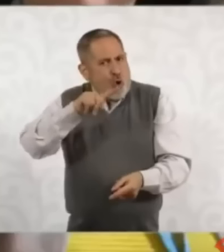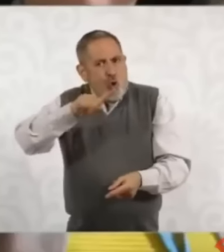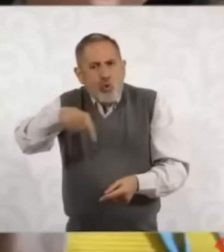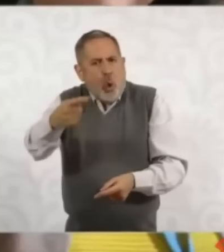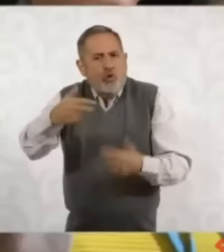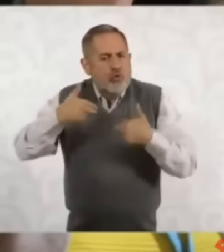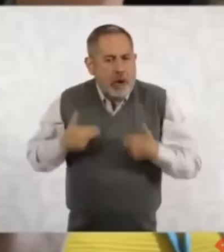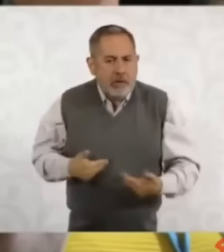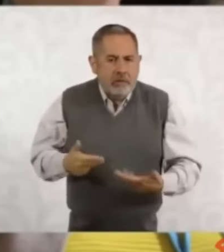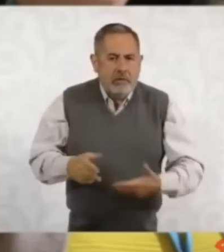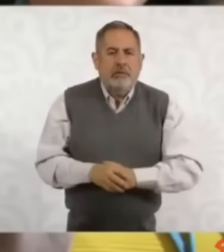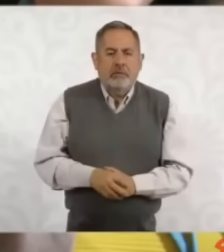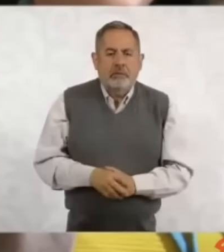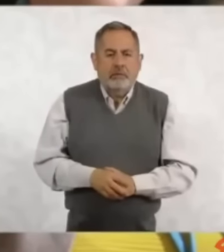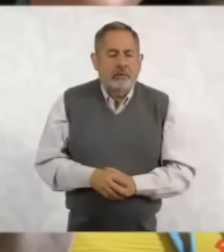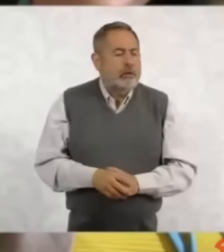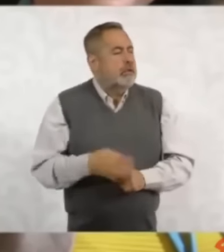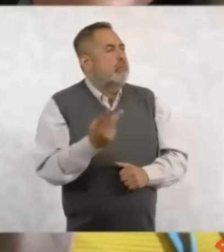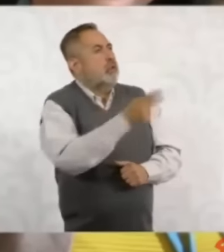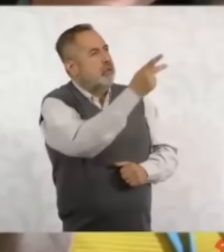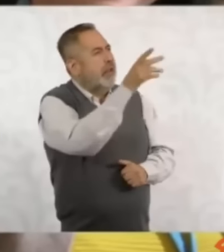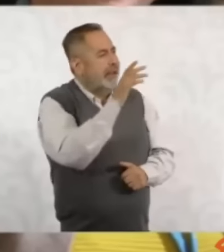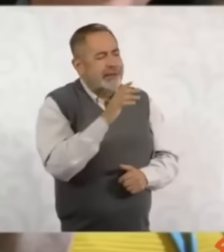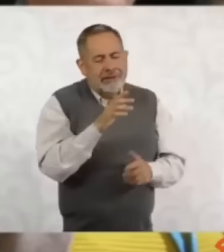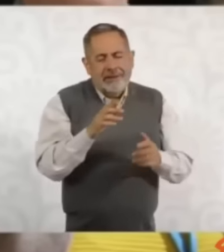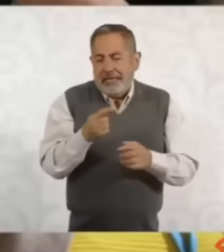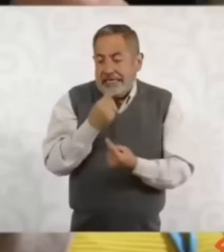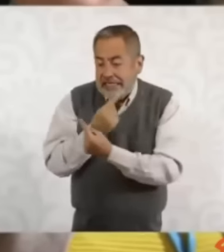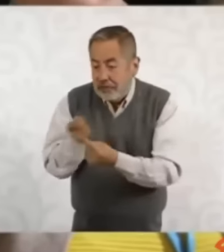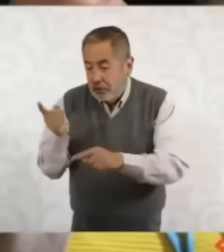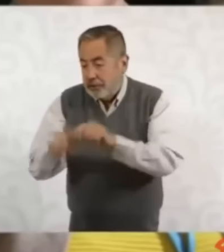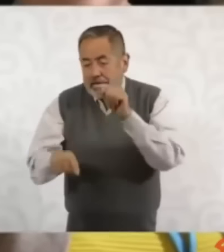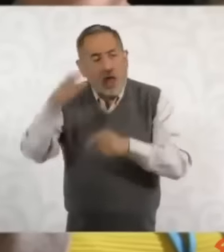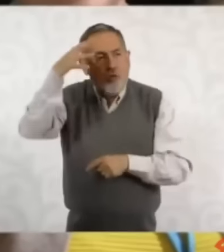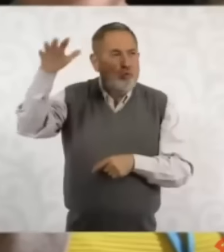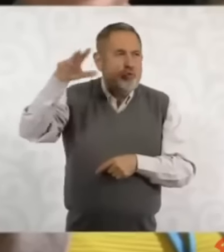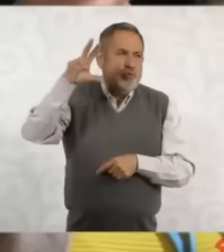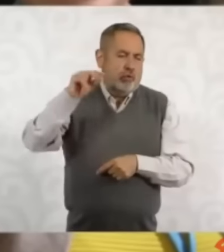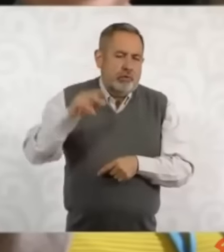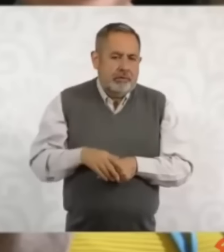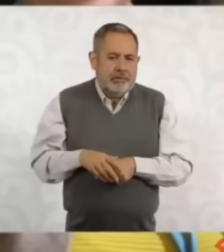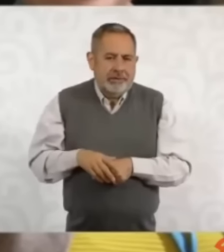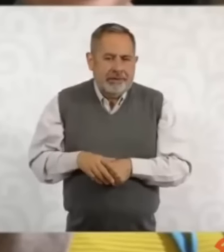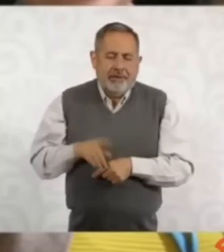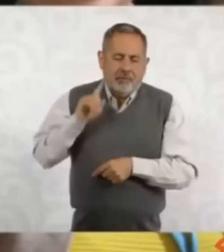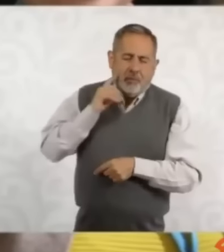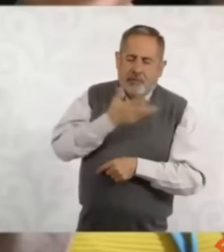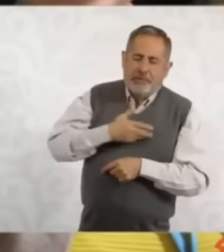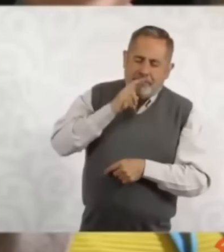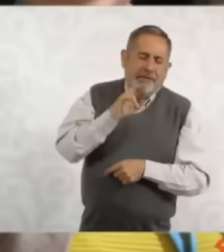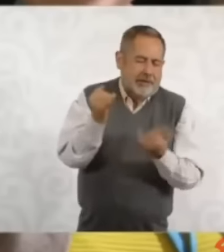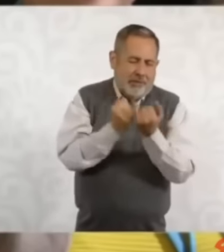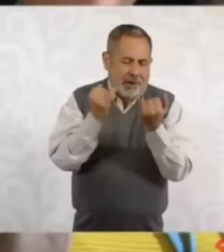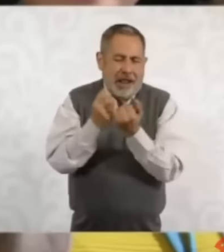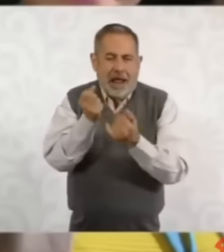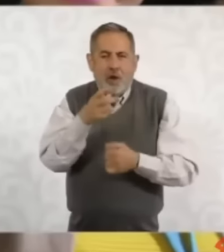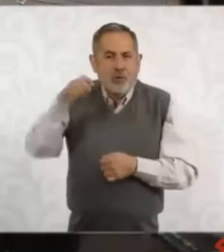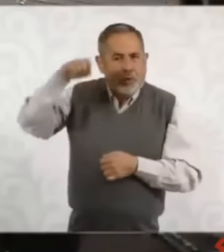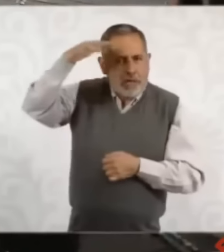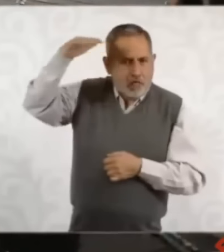hay A los gente que adultos también, también. hay adultos y adultos muy mayores Sí. que deberían de dejar las redes o les den un